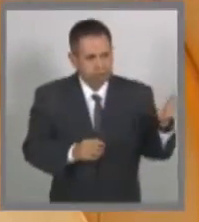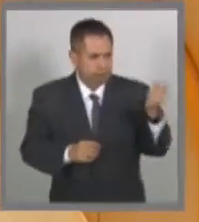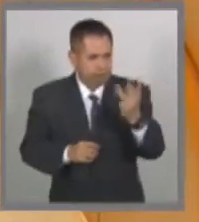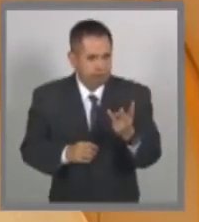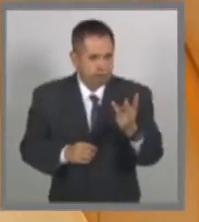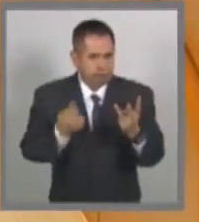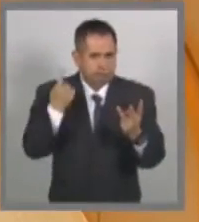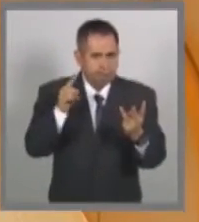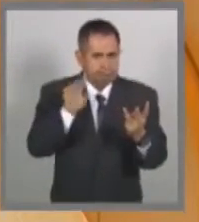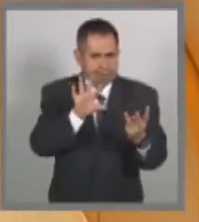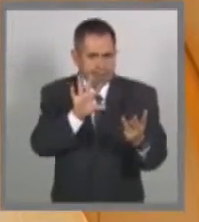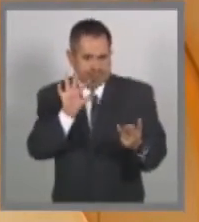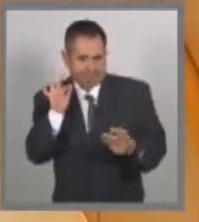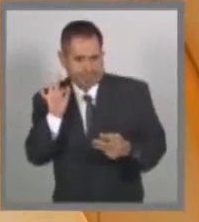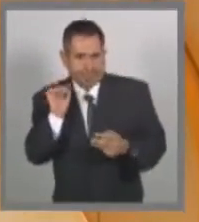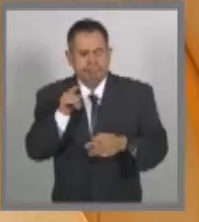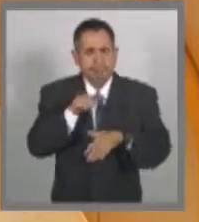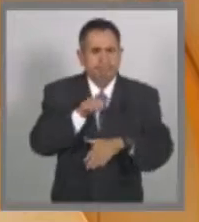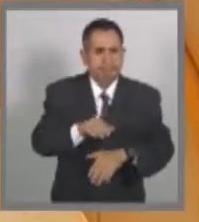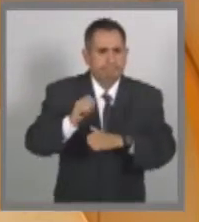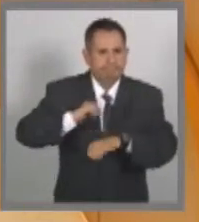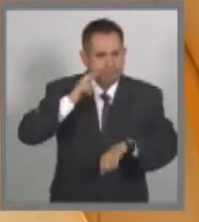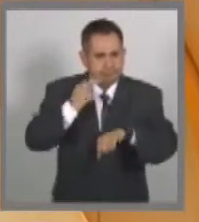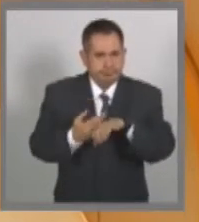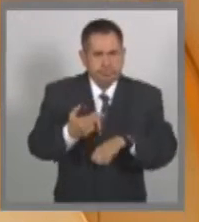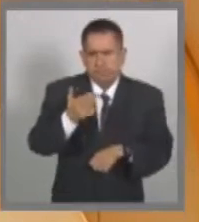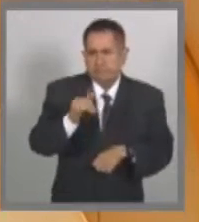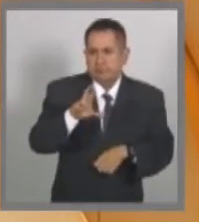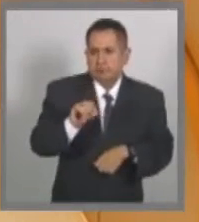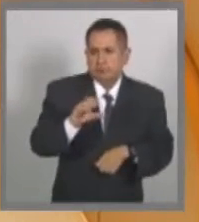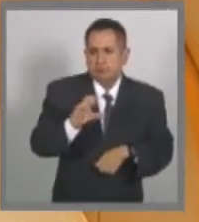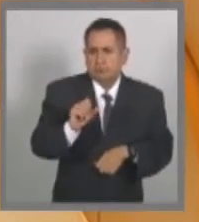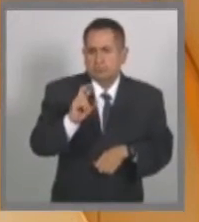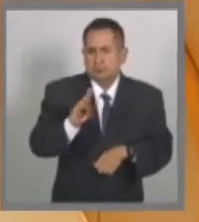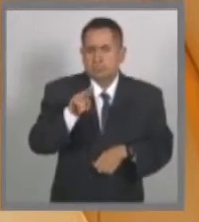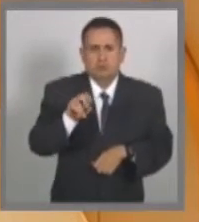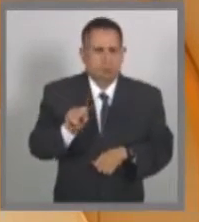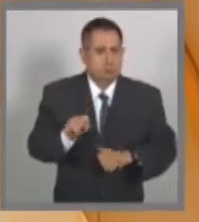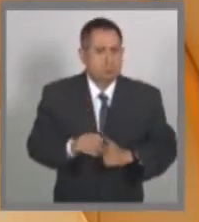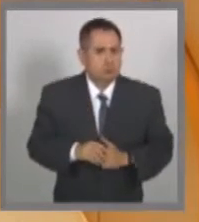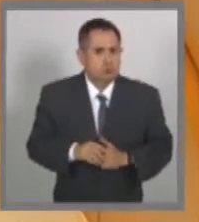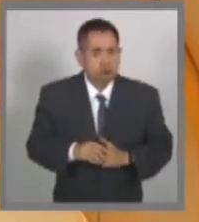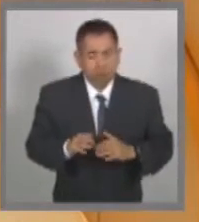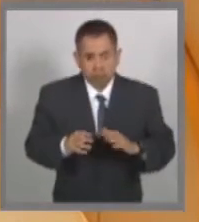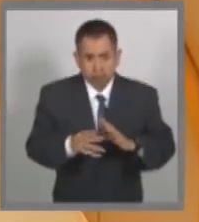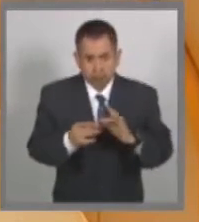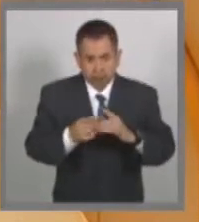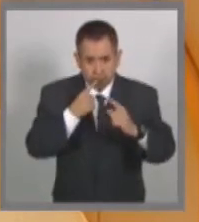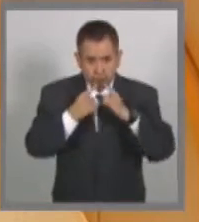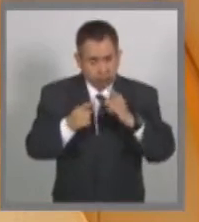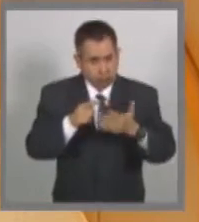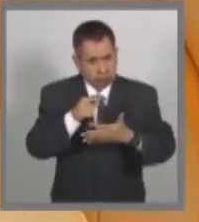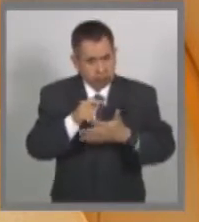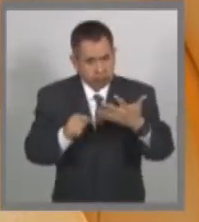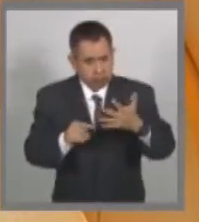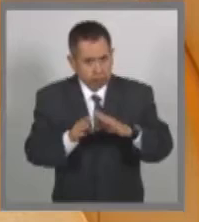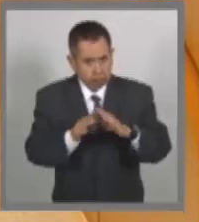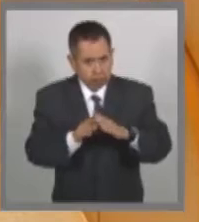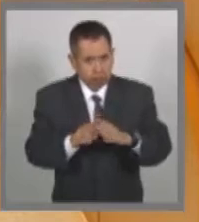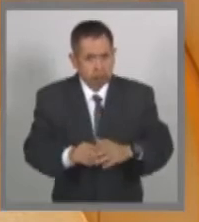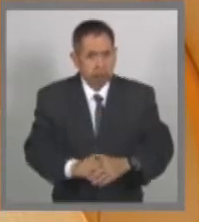comisionado de la Comisión Nacional de Hidrocarburos. Como ustedes saben, estos comisionados son los que forman parte